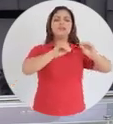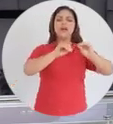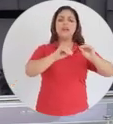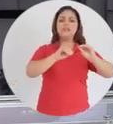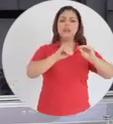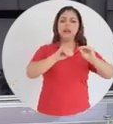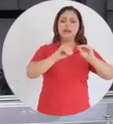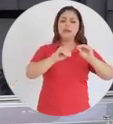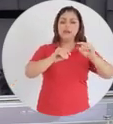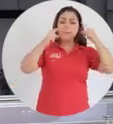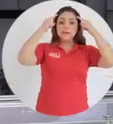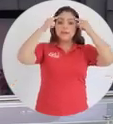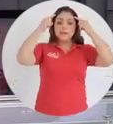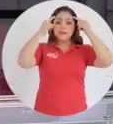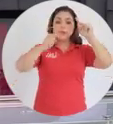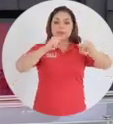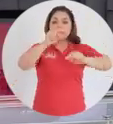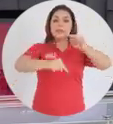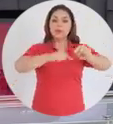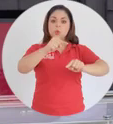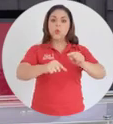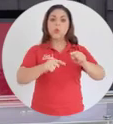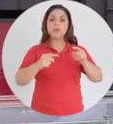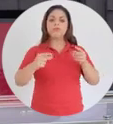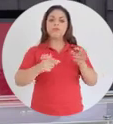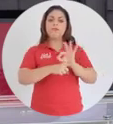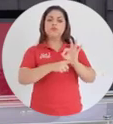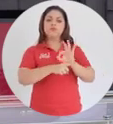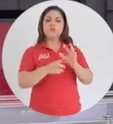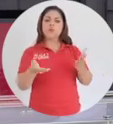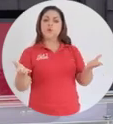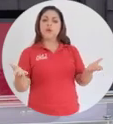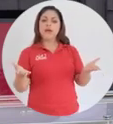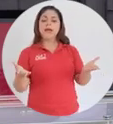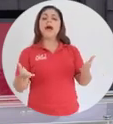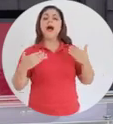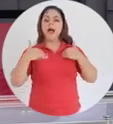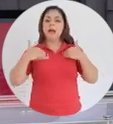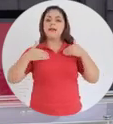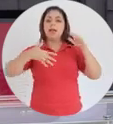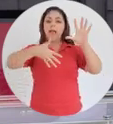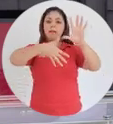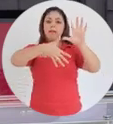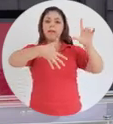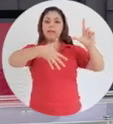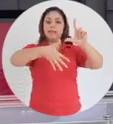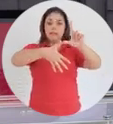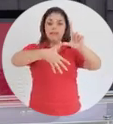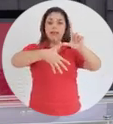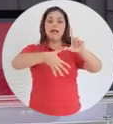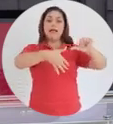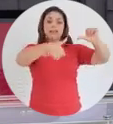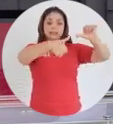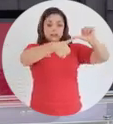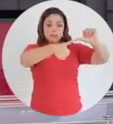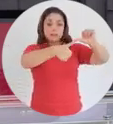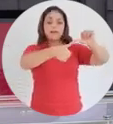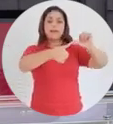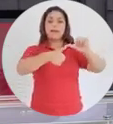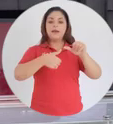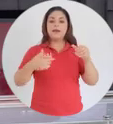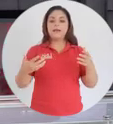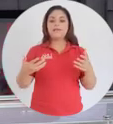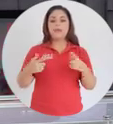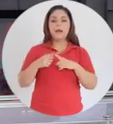de formación, de pensamiento crítico, que tiene América Latina, que tiene Centroamérica y que hoy vemos